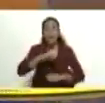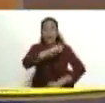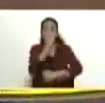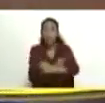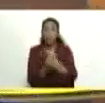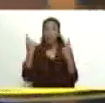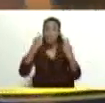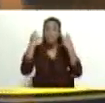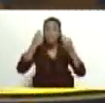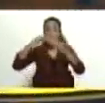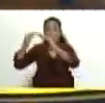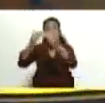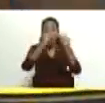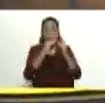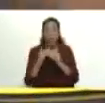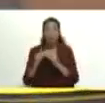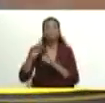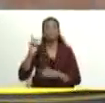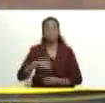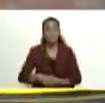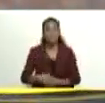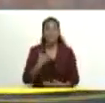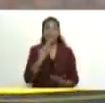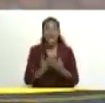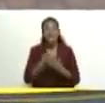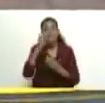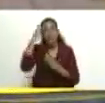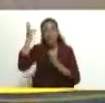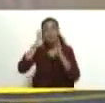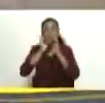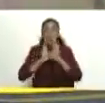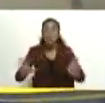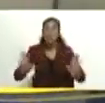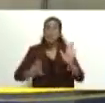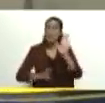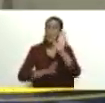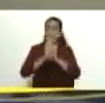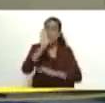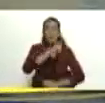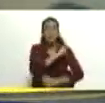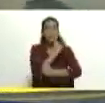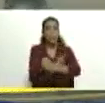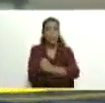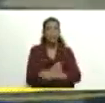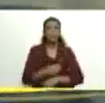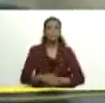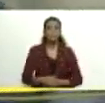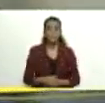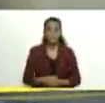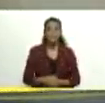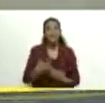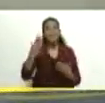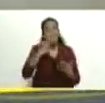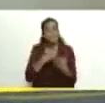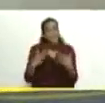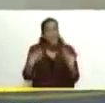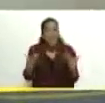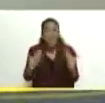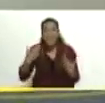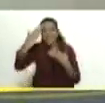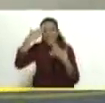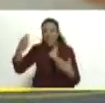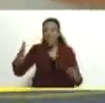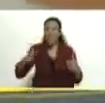decir, poder, poder popular, que Dios me la bendiga, pues, sigan para adelante con mucha fuerza. Bueno, me alegra mucho haberles